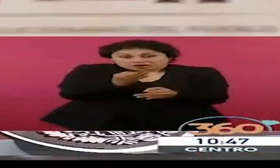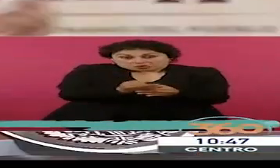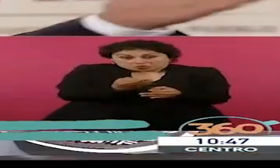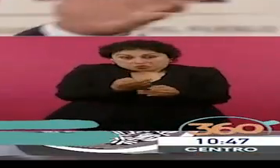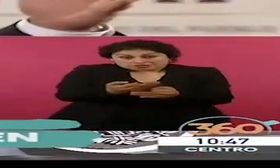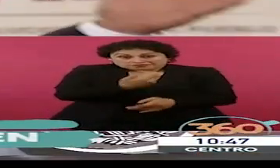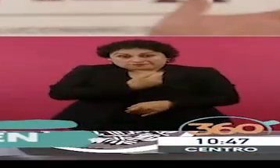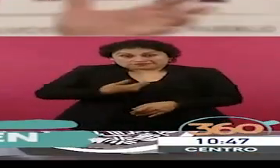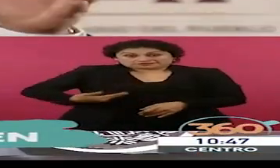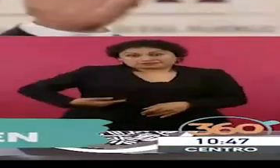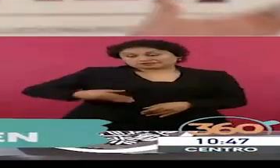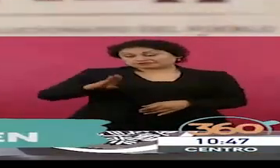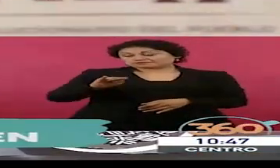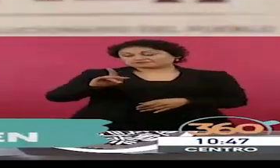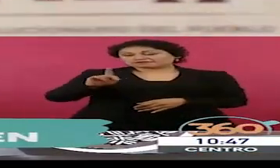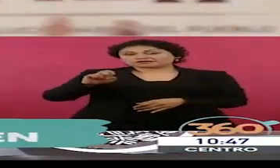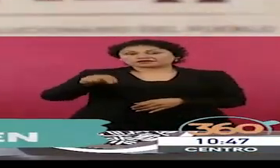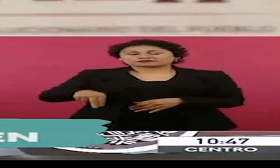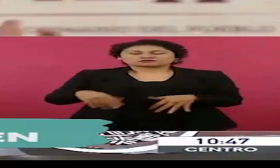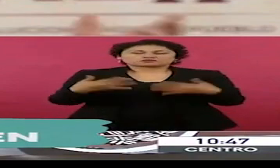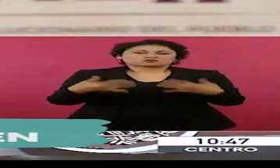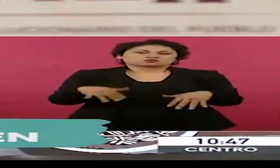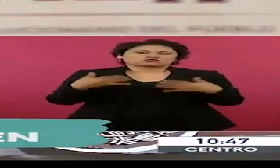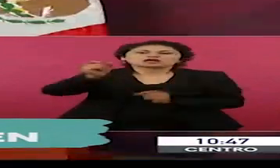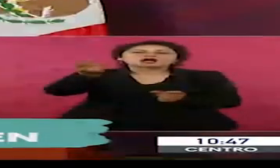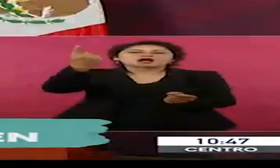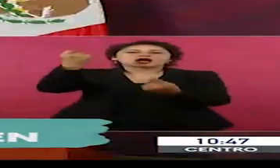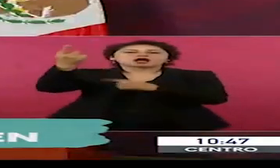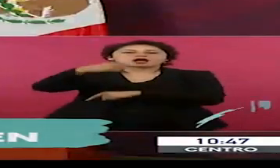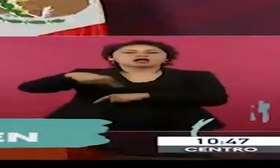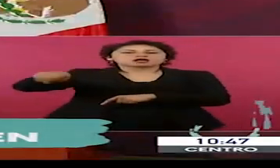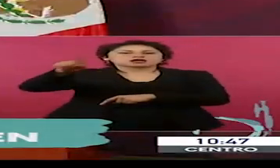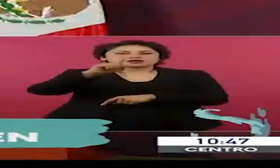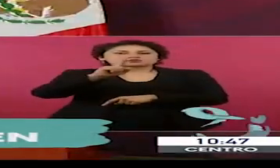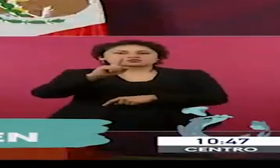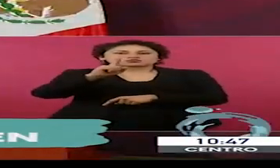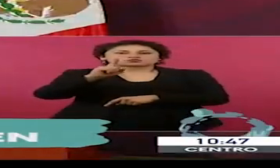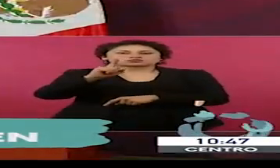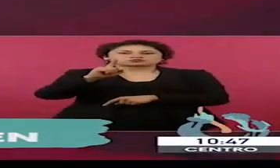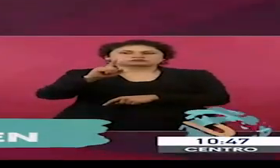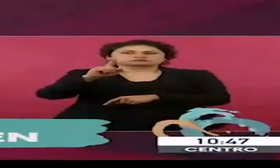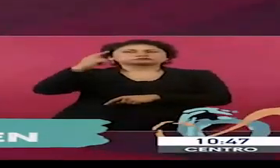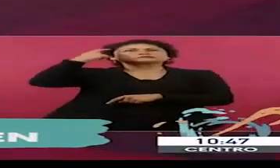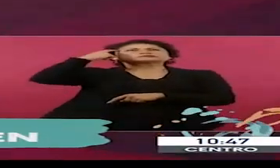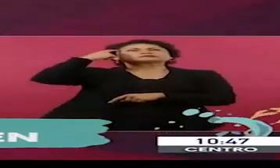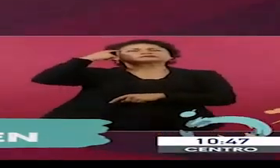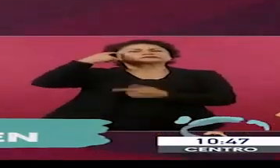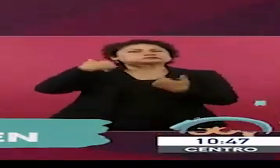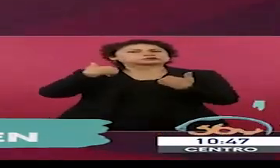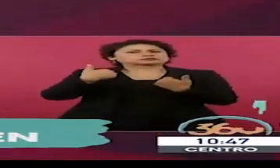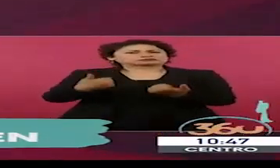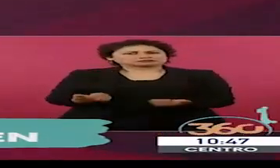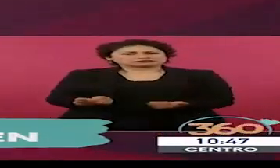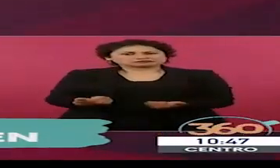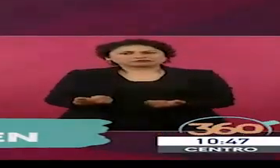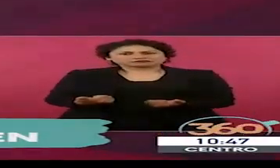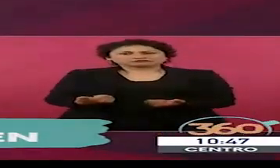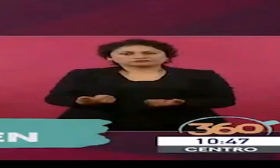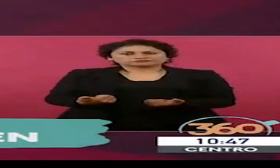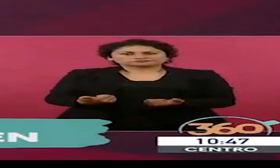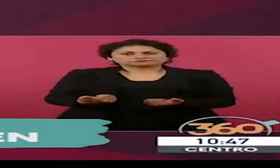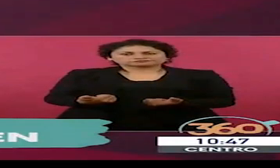ayer a lo mejor algunos no llegaron a entender lo que